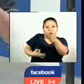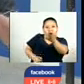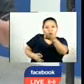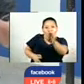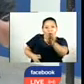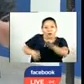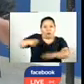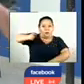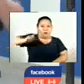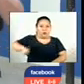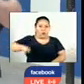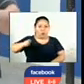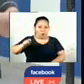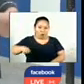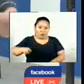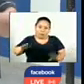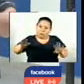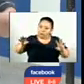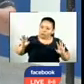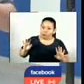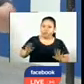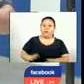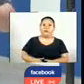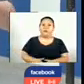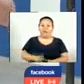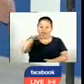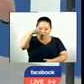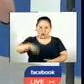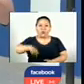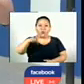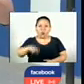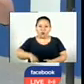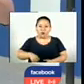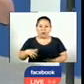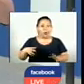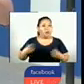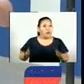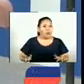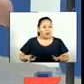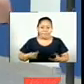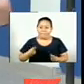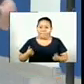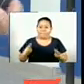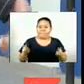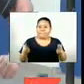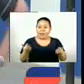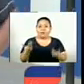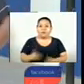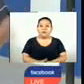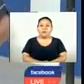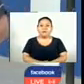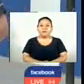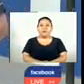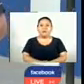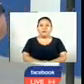judicial y la vamos a hacer ahorita de medida de inmediato cumplimiento